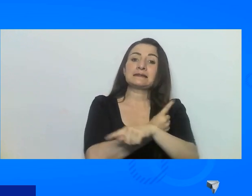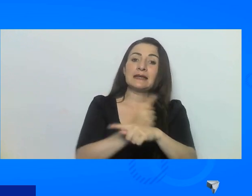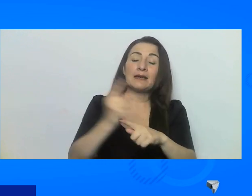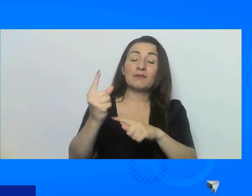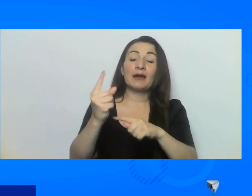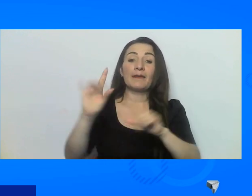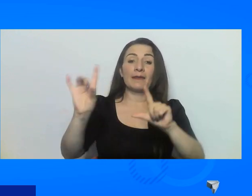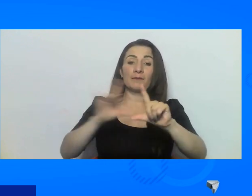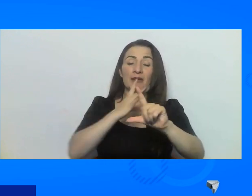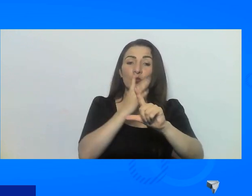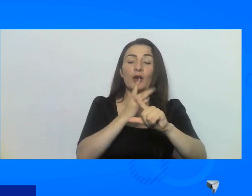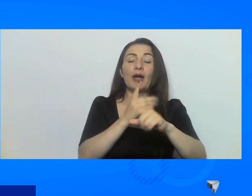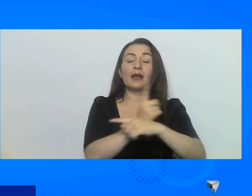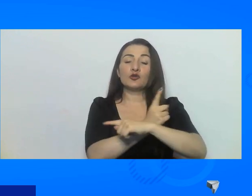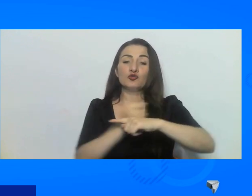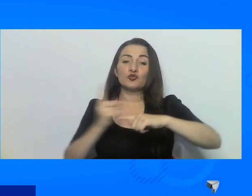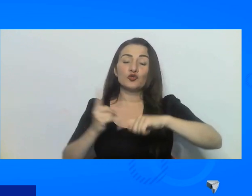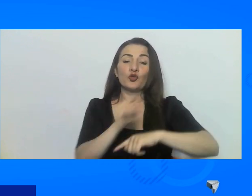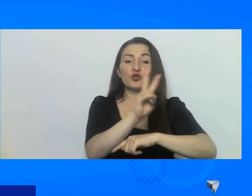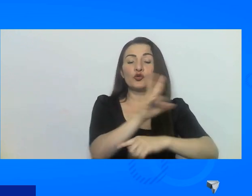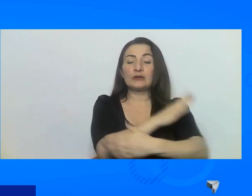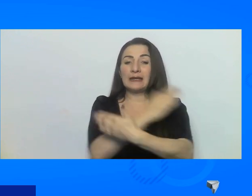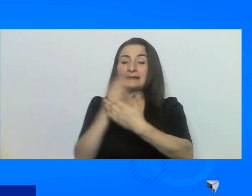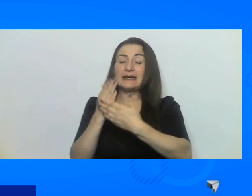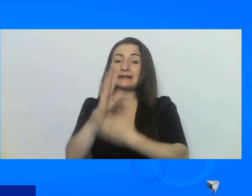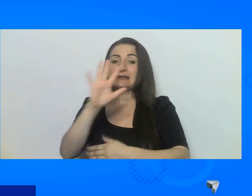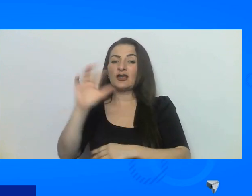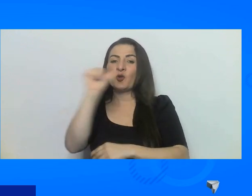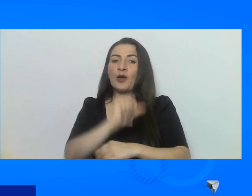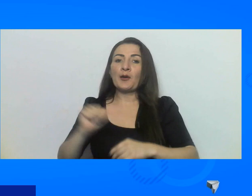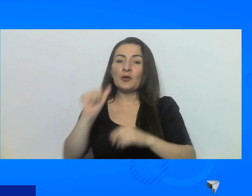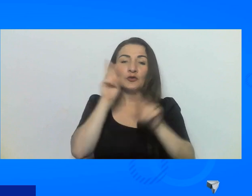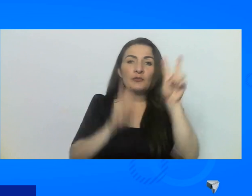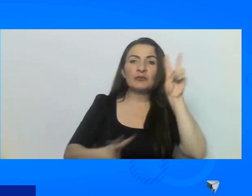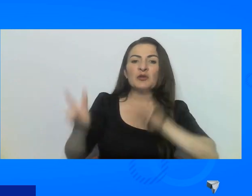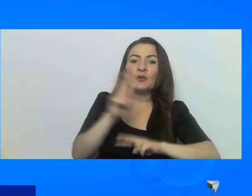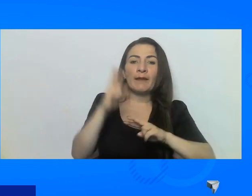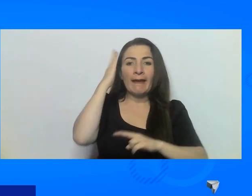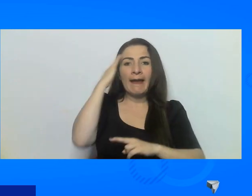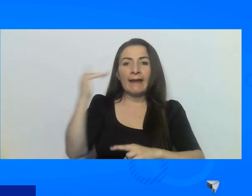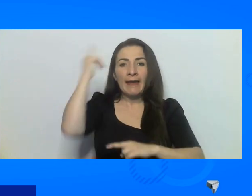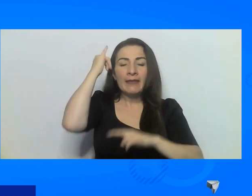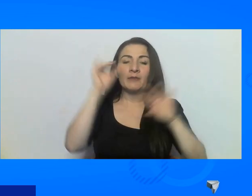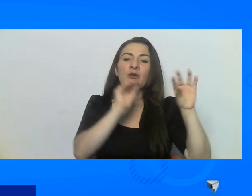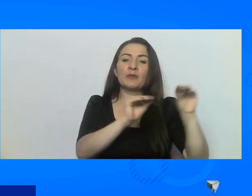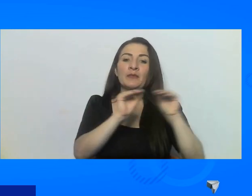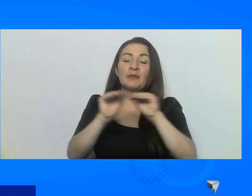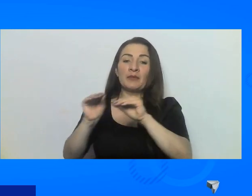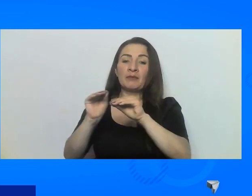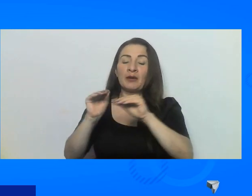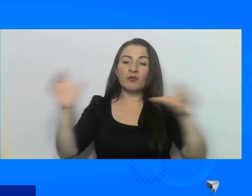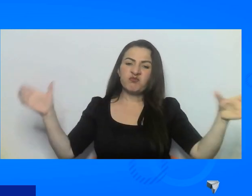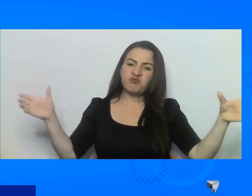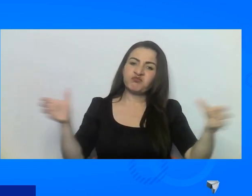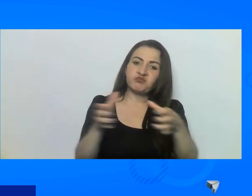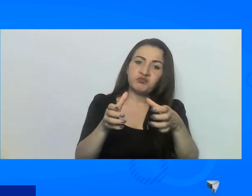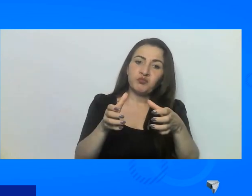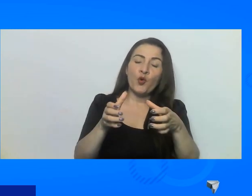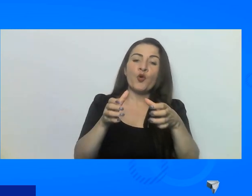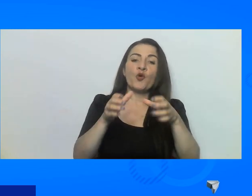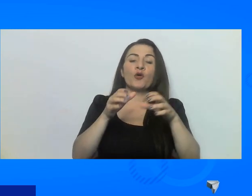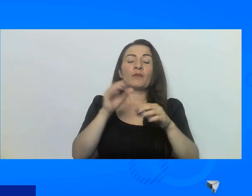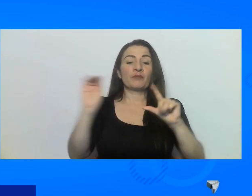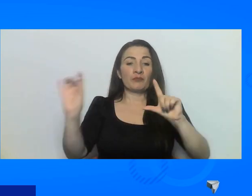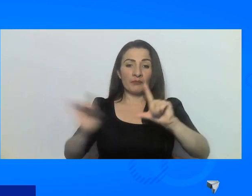turismo del 2 al 5 de agosto, donde tendremos espacios académicos y se reunirán en un solo escenario de transmisión